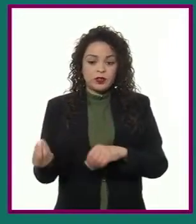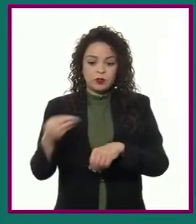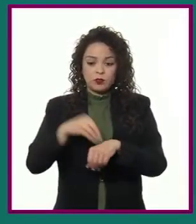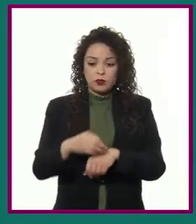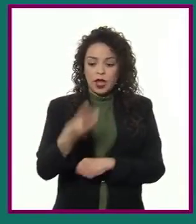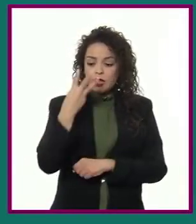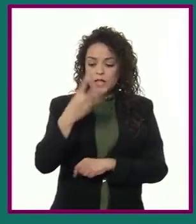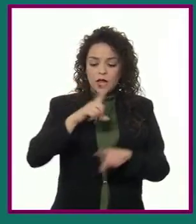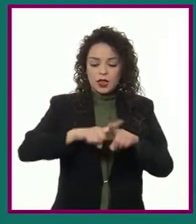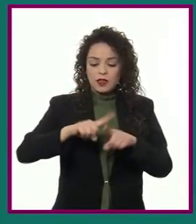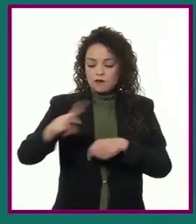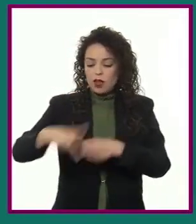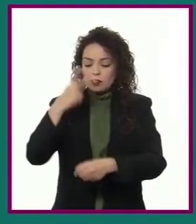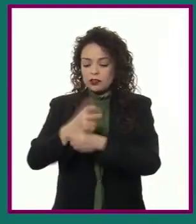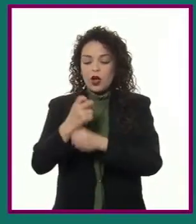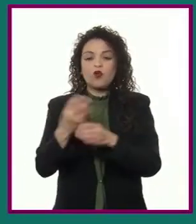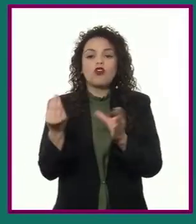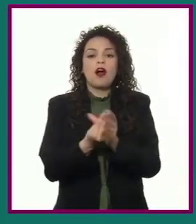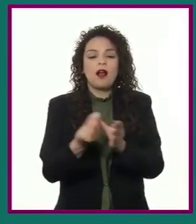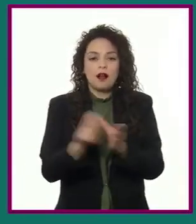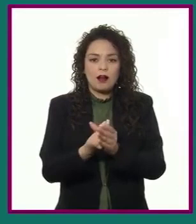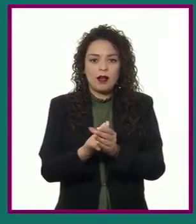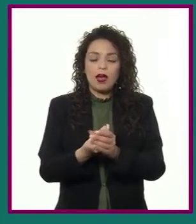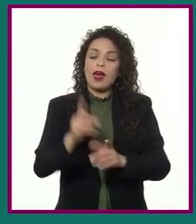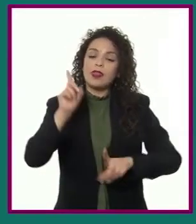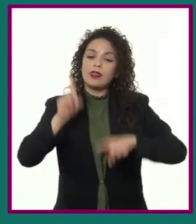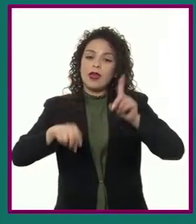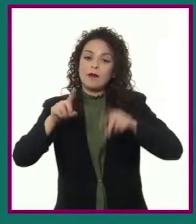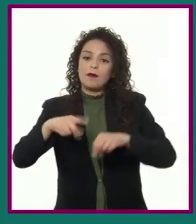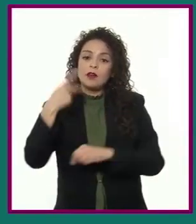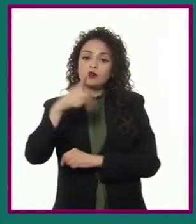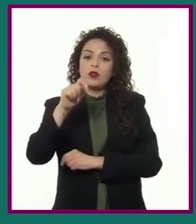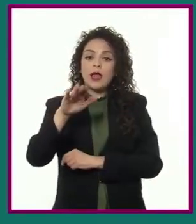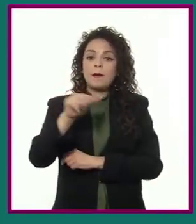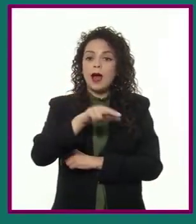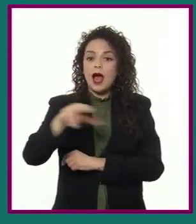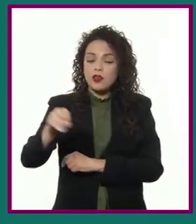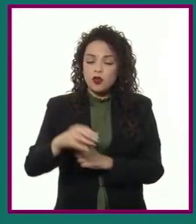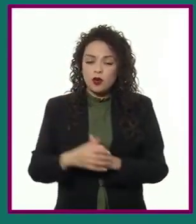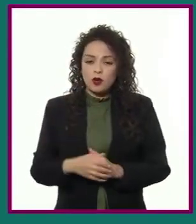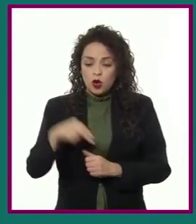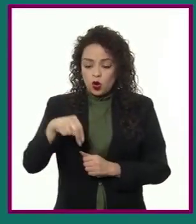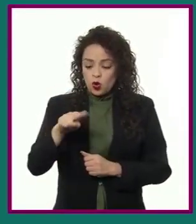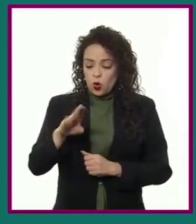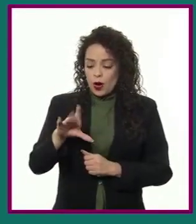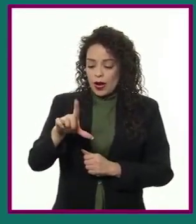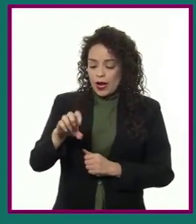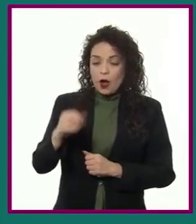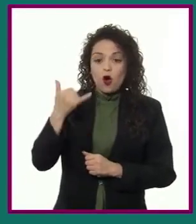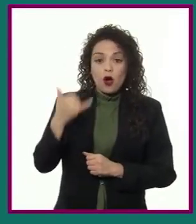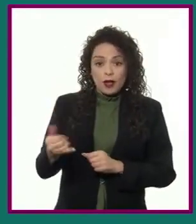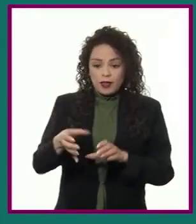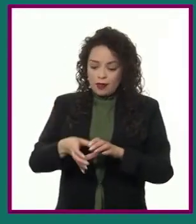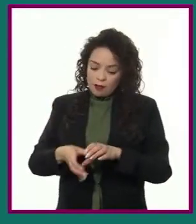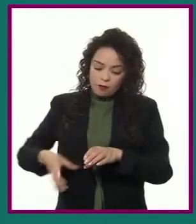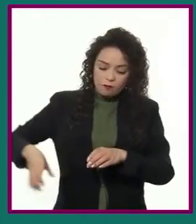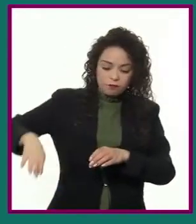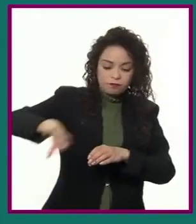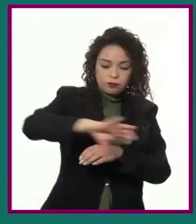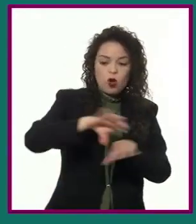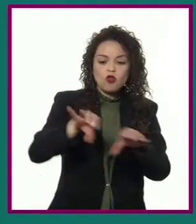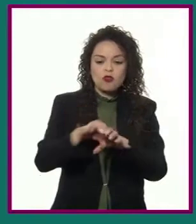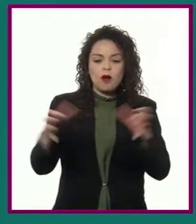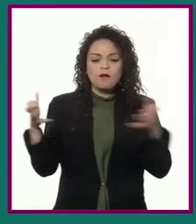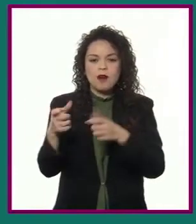tres subclases, de acuerdo con el tamaño del núcleo y el grado en que los brazos espirales se